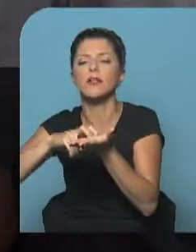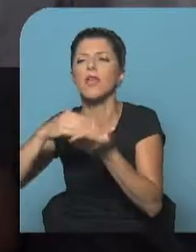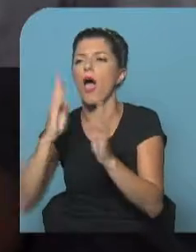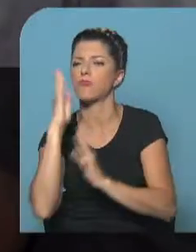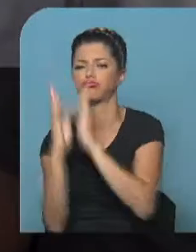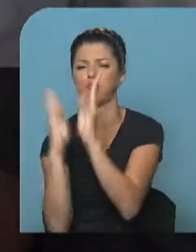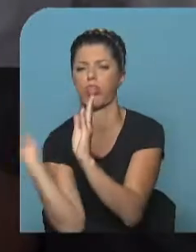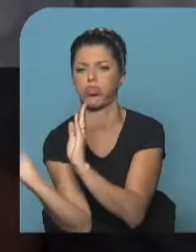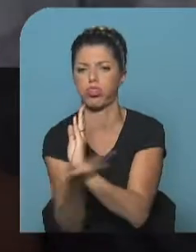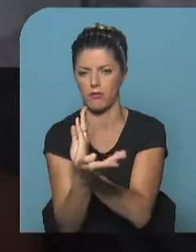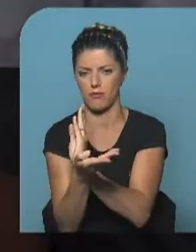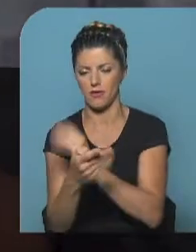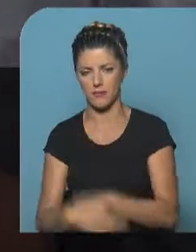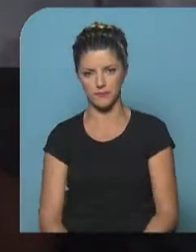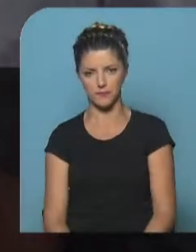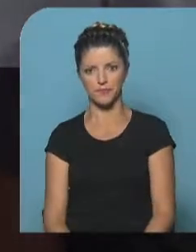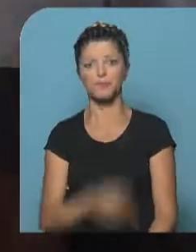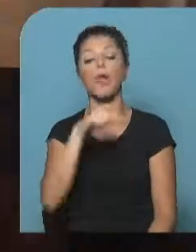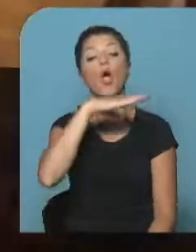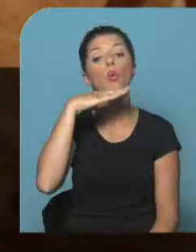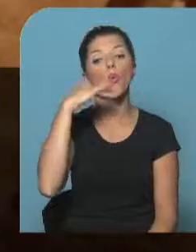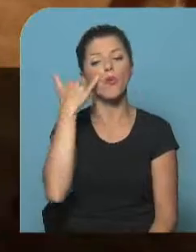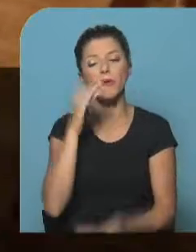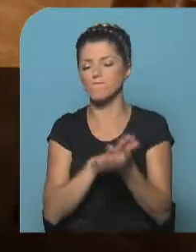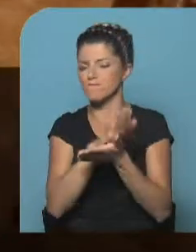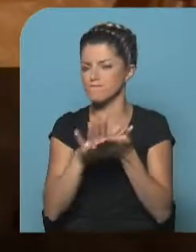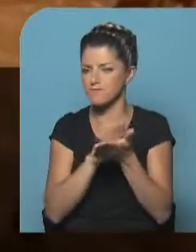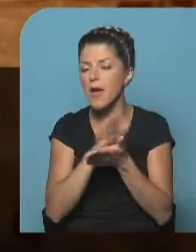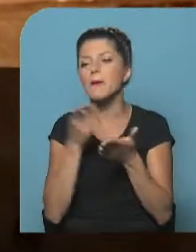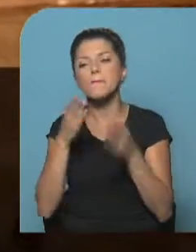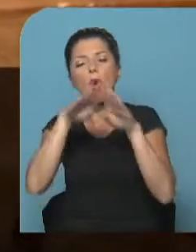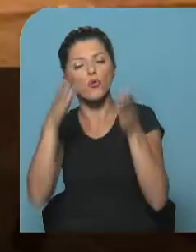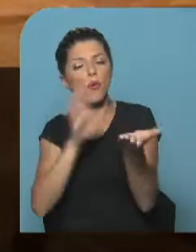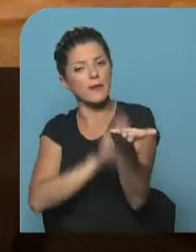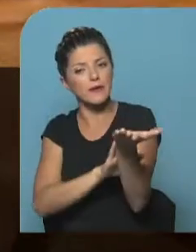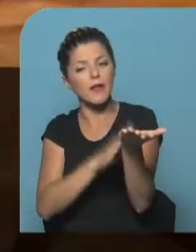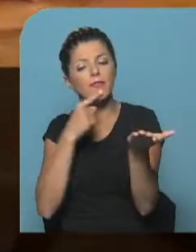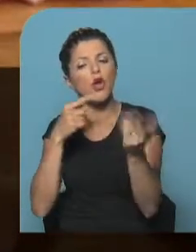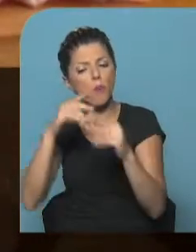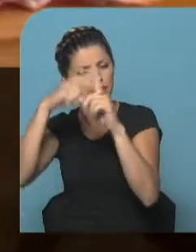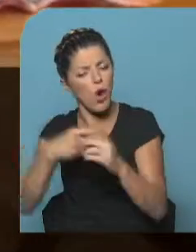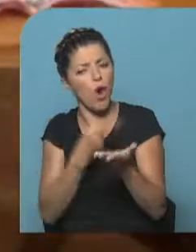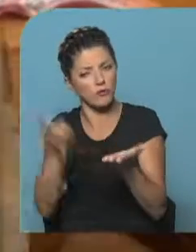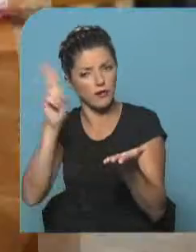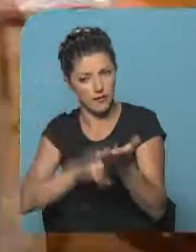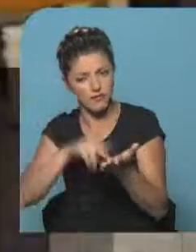Fraude en Jujuy. El Frente de Izquierda pidió la apertura de las urnas en Ledesma y ganó en la tierra de Blaquier.